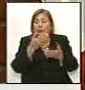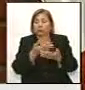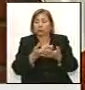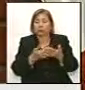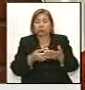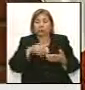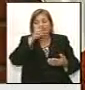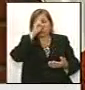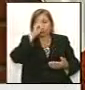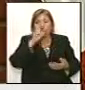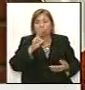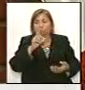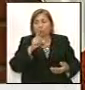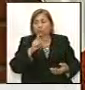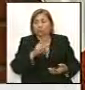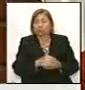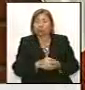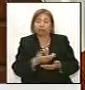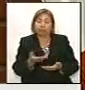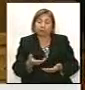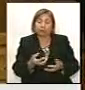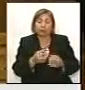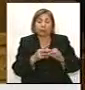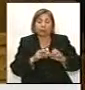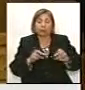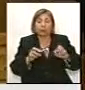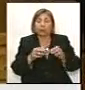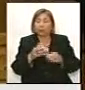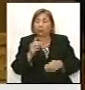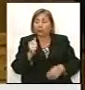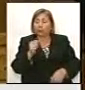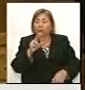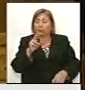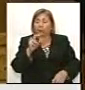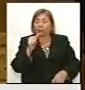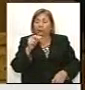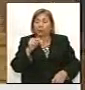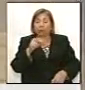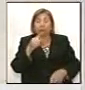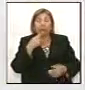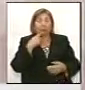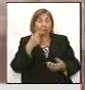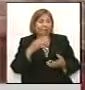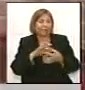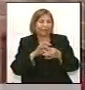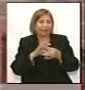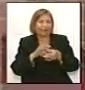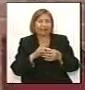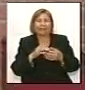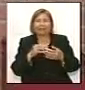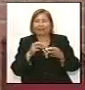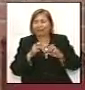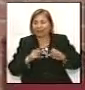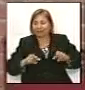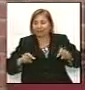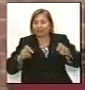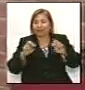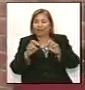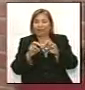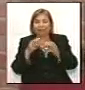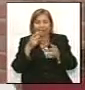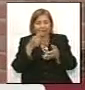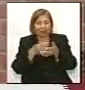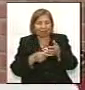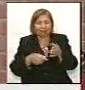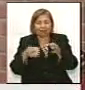tema cultura. El parlamentario por Cajamarca, Marco Arana, coincidió con su colega. En el pleno tenemos que convocar